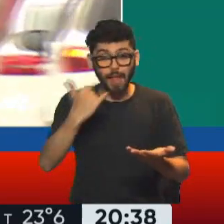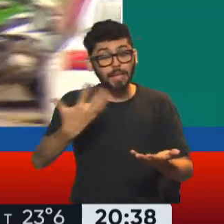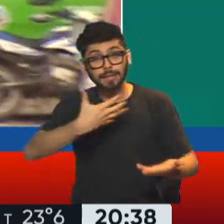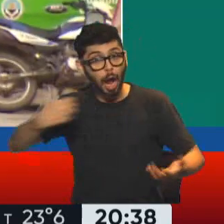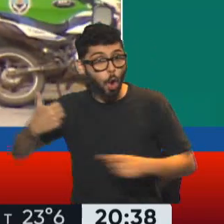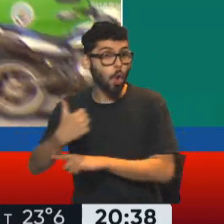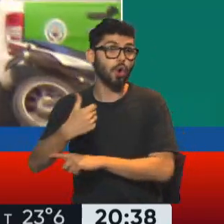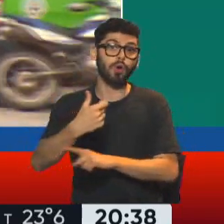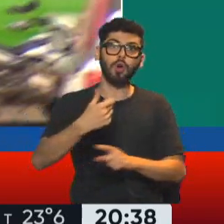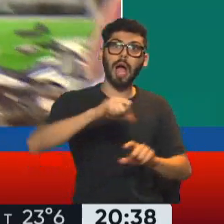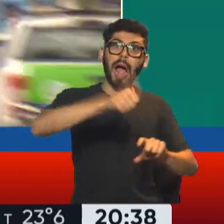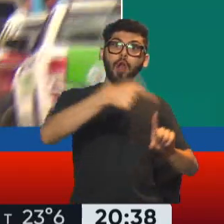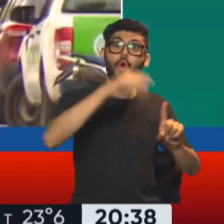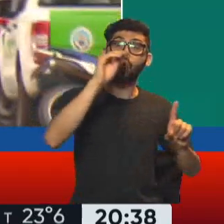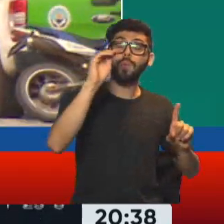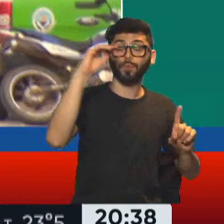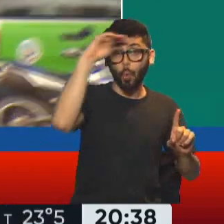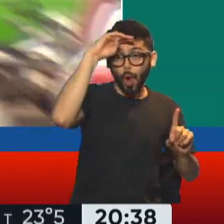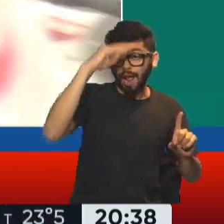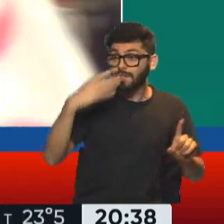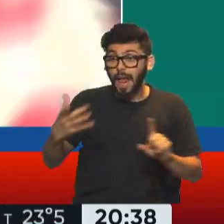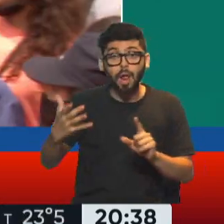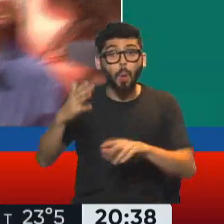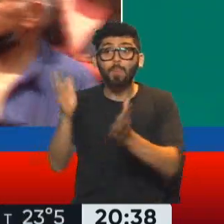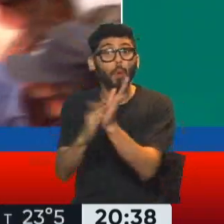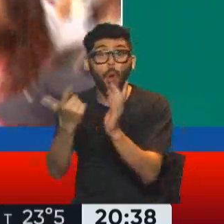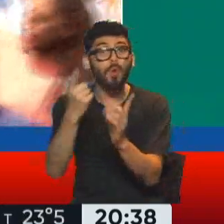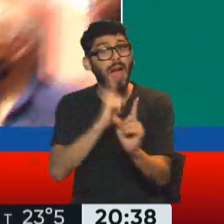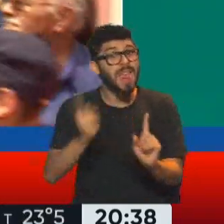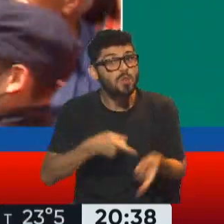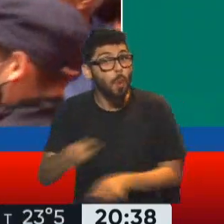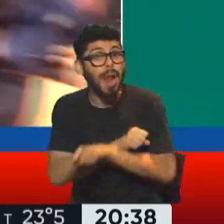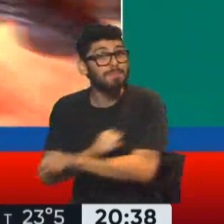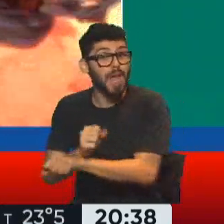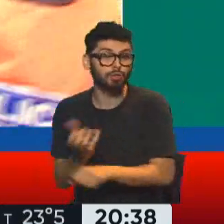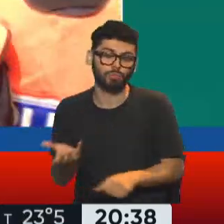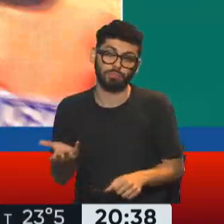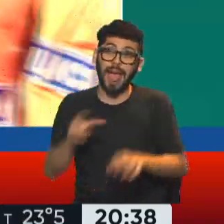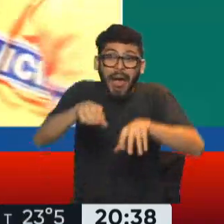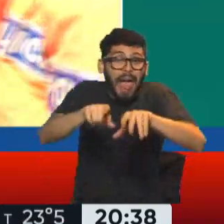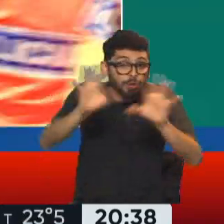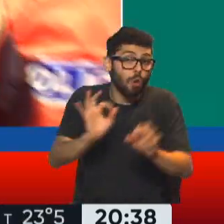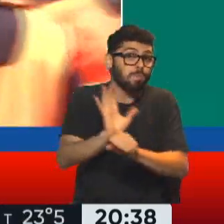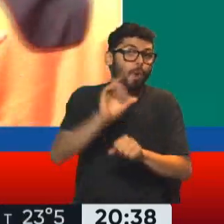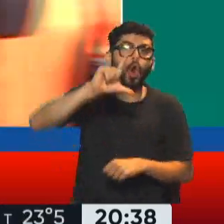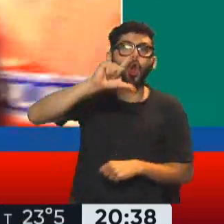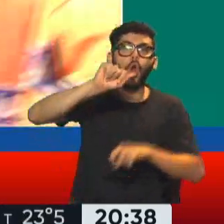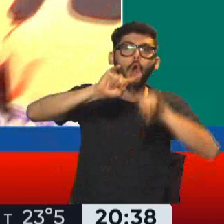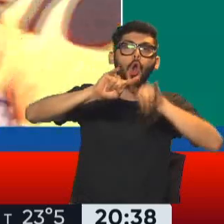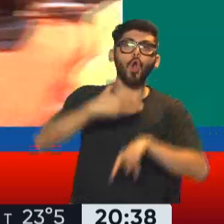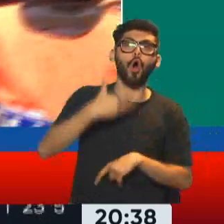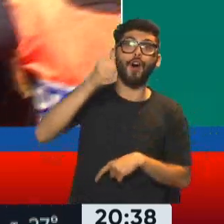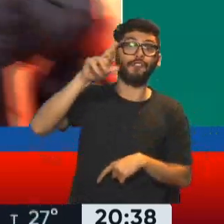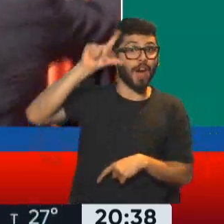se comprobó que no había pruebas. Además, lo metieron a la cárcel sin que hubiera pruebas. Entonces, eso es lawfare, eso es persecución. Ahora,